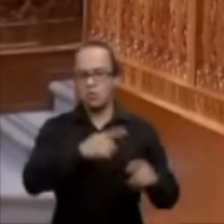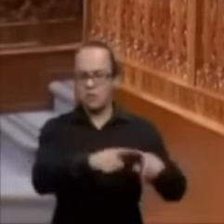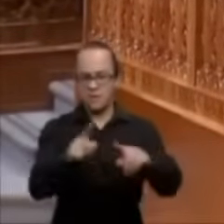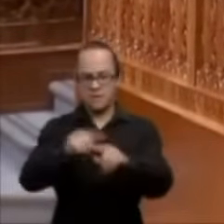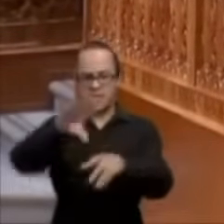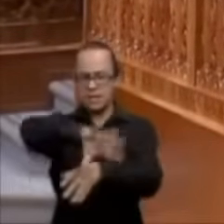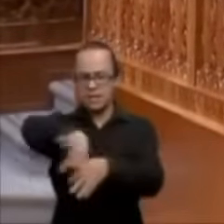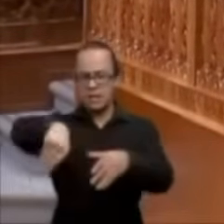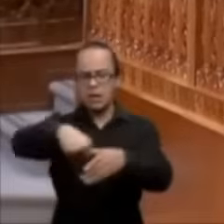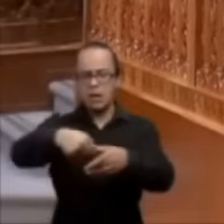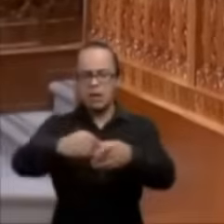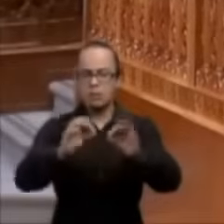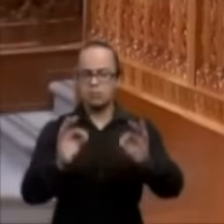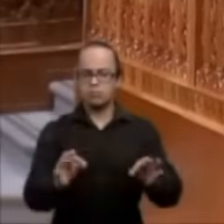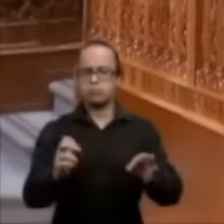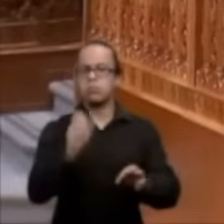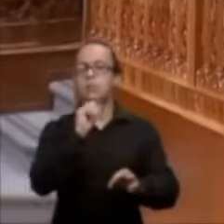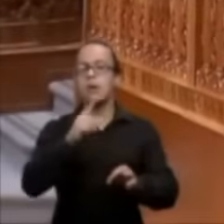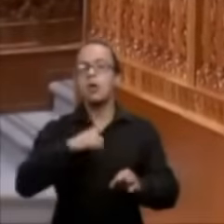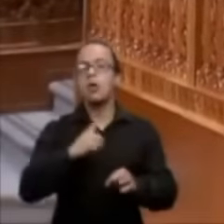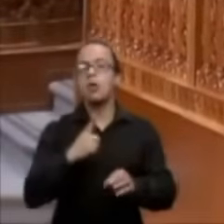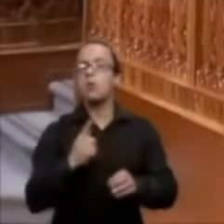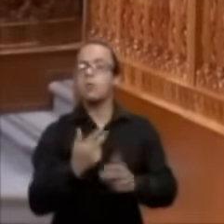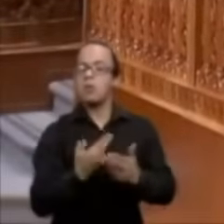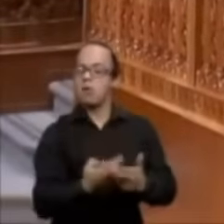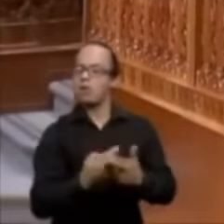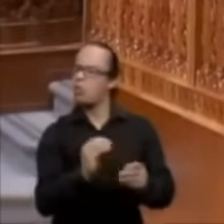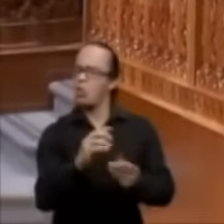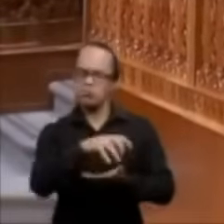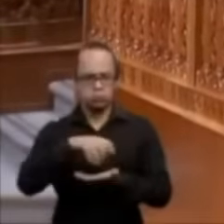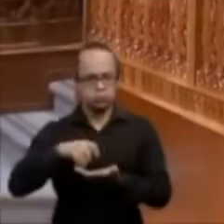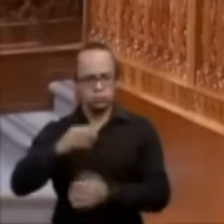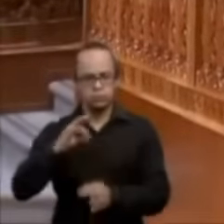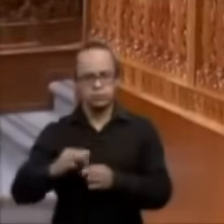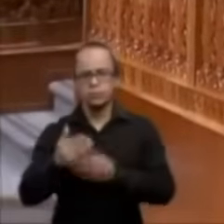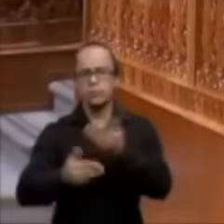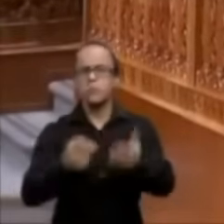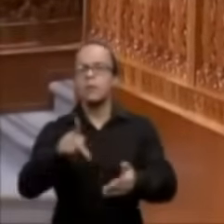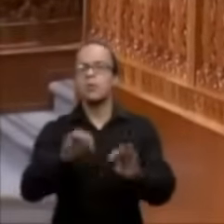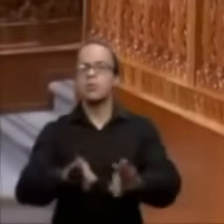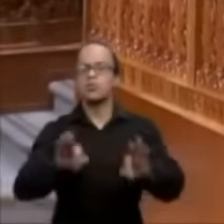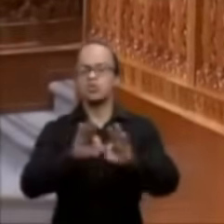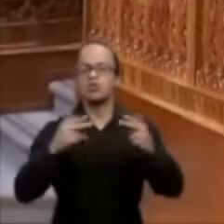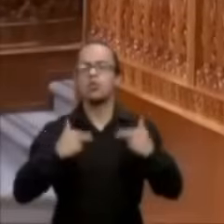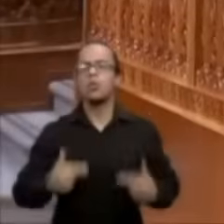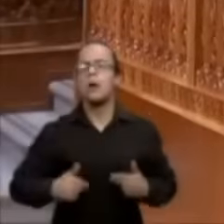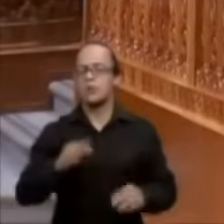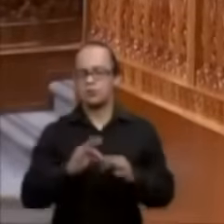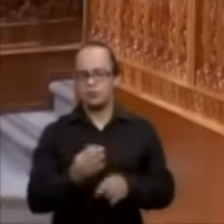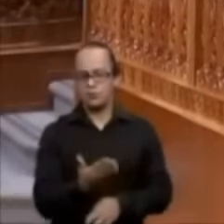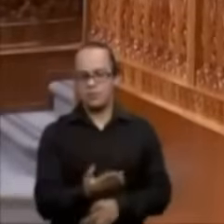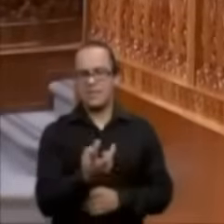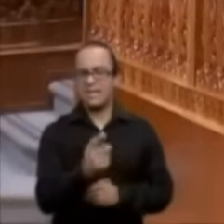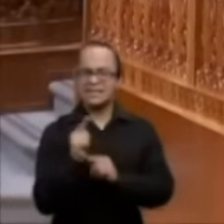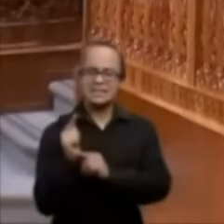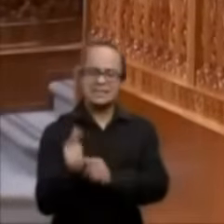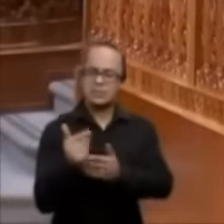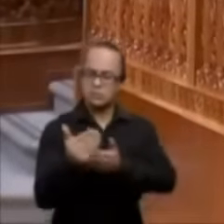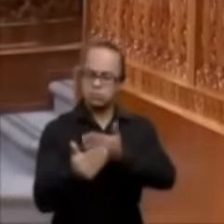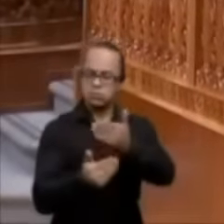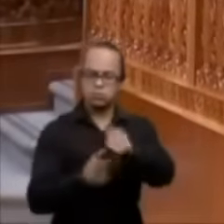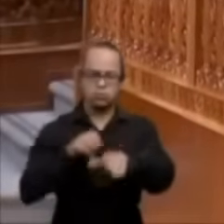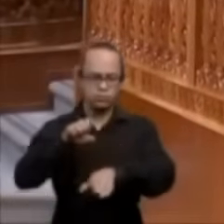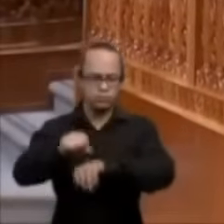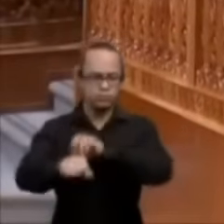austeridad, pero sobre todo la humanidad. Ha sido un largo trayecto de lucha en el que durante muchos años, compañeros